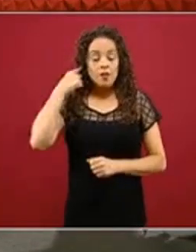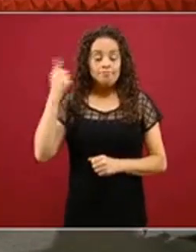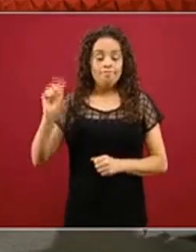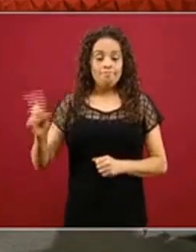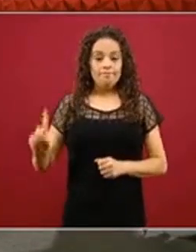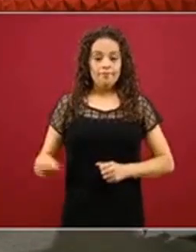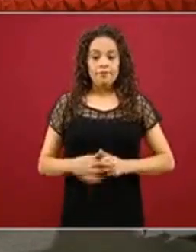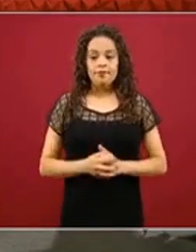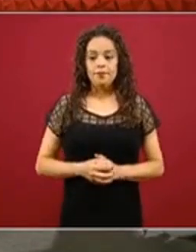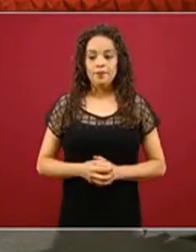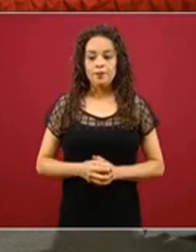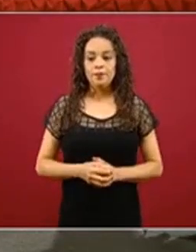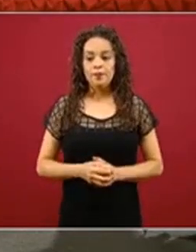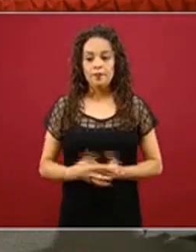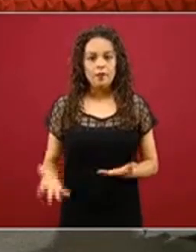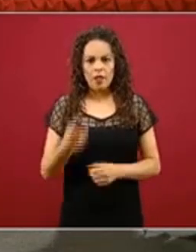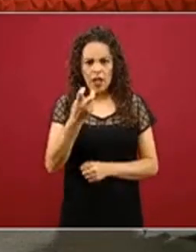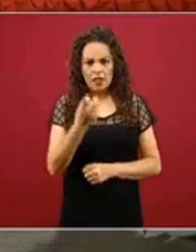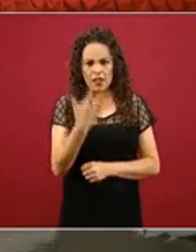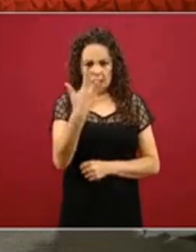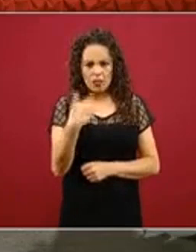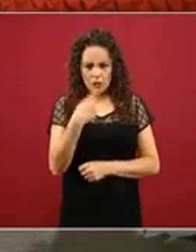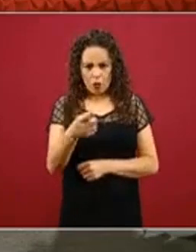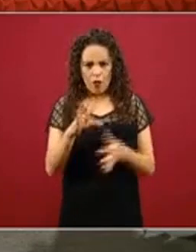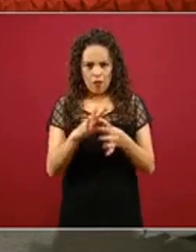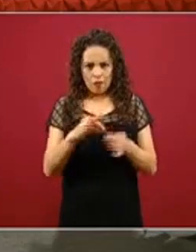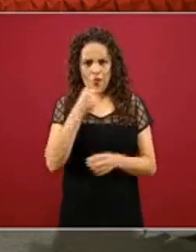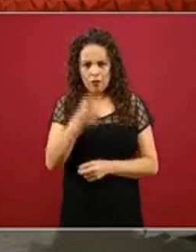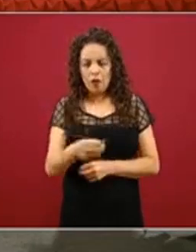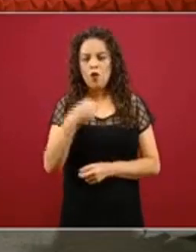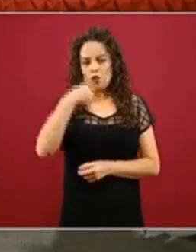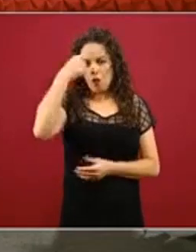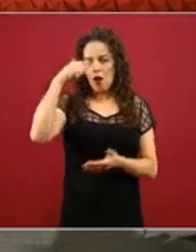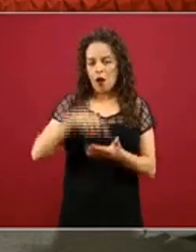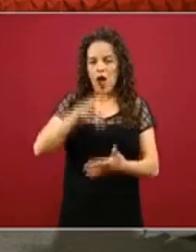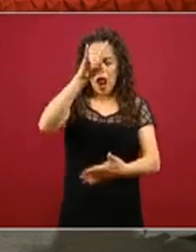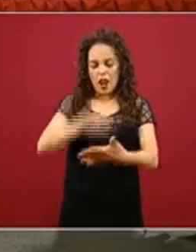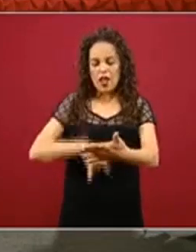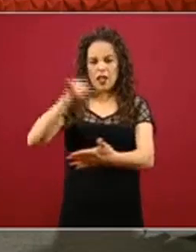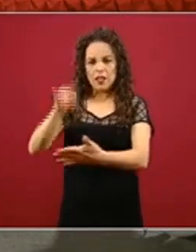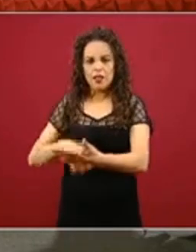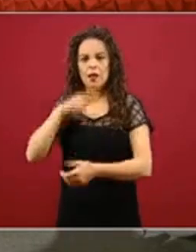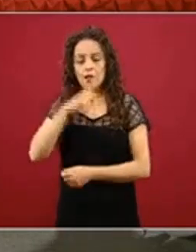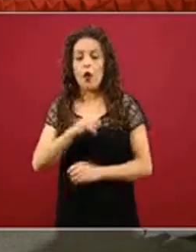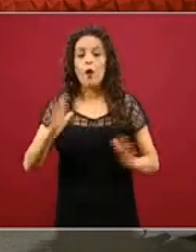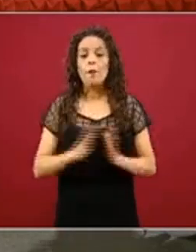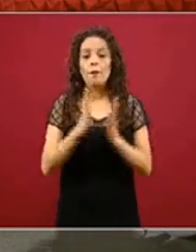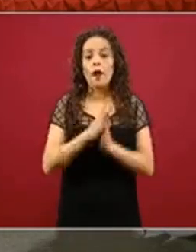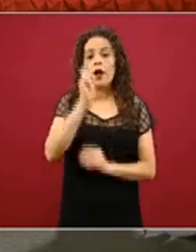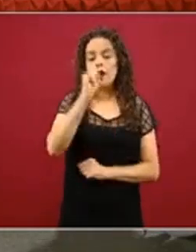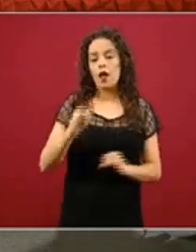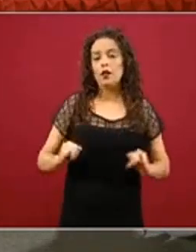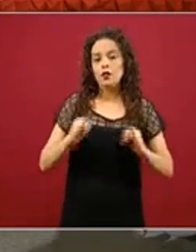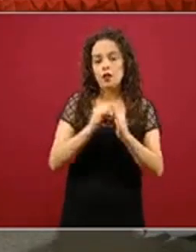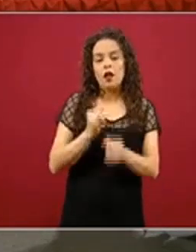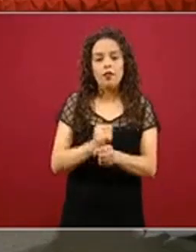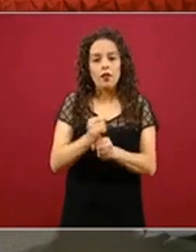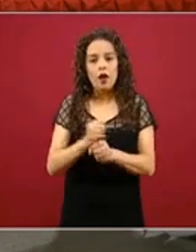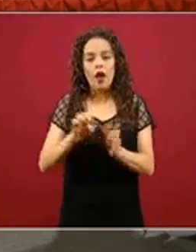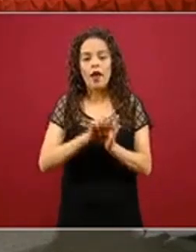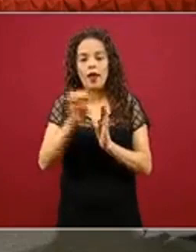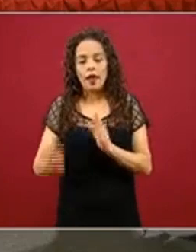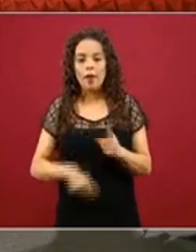De estos 5 a los que estoy refiriéndome, yo creo que los vamos a enlistar y los presentamos. Participan institutos de investigación, por ejemplo, los institutos